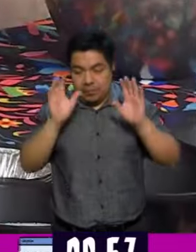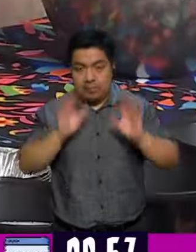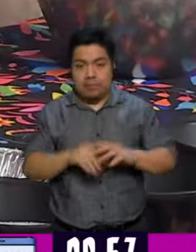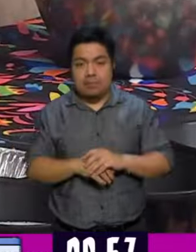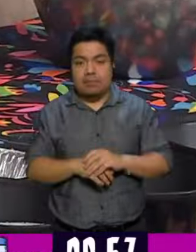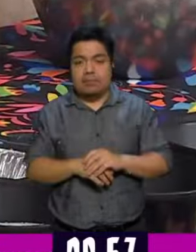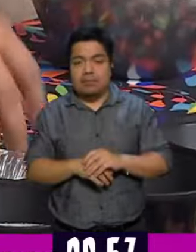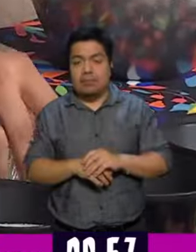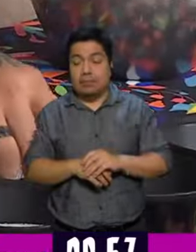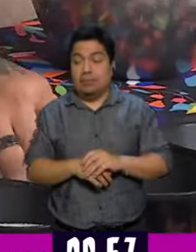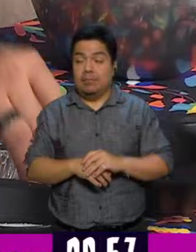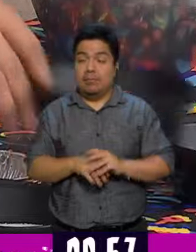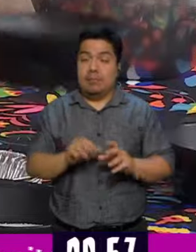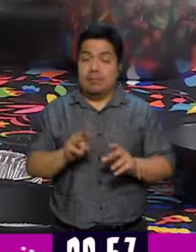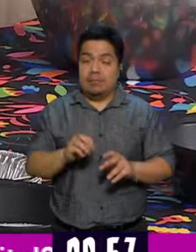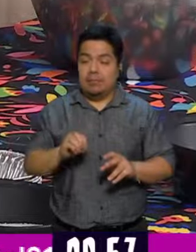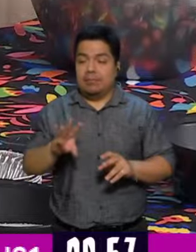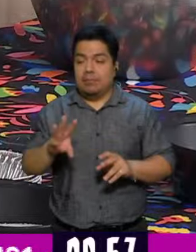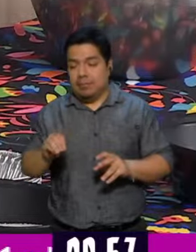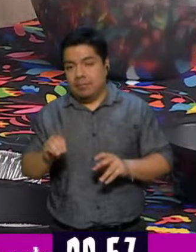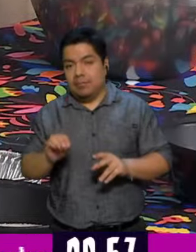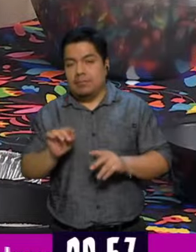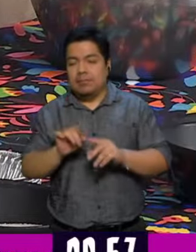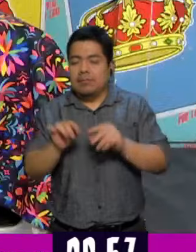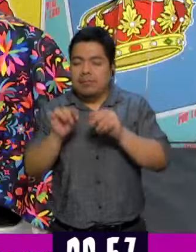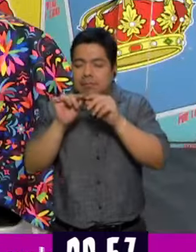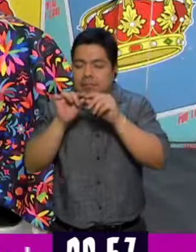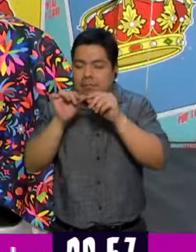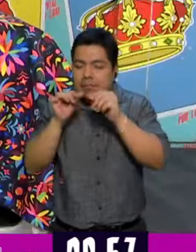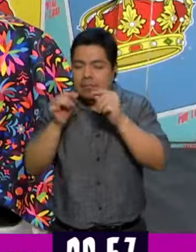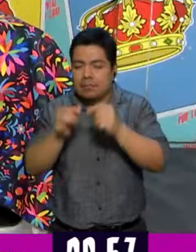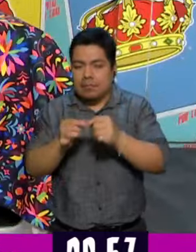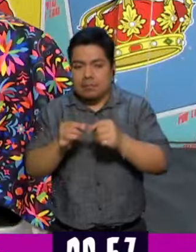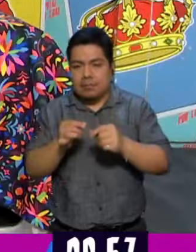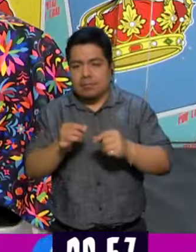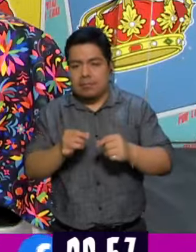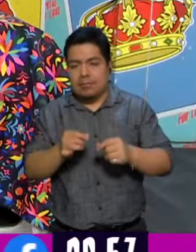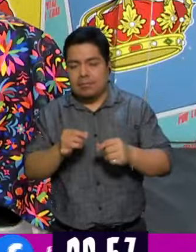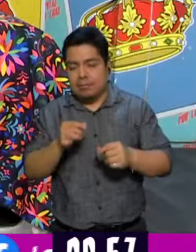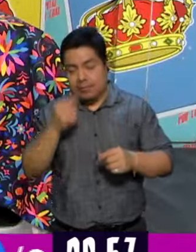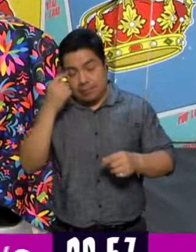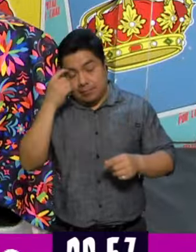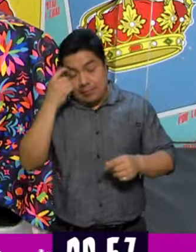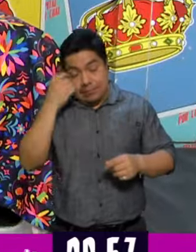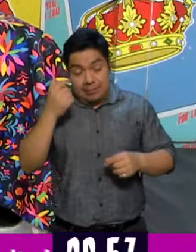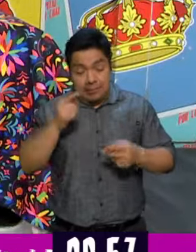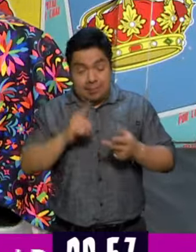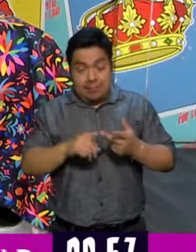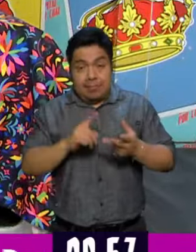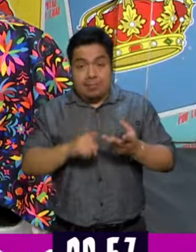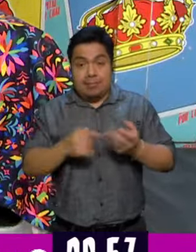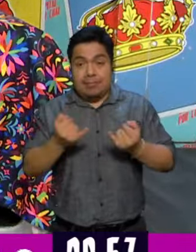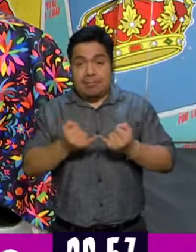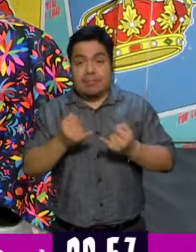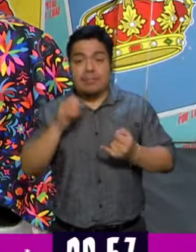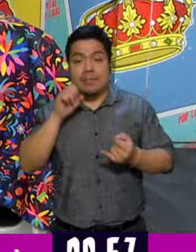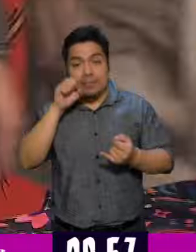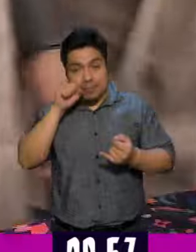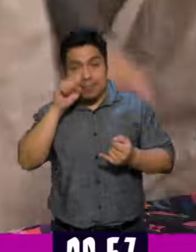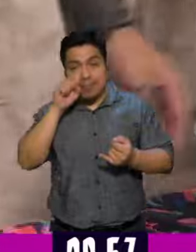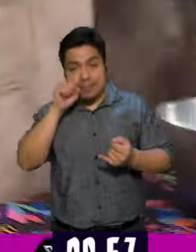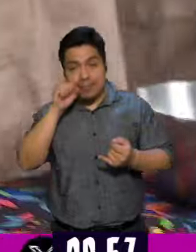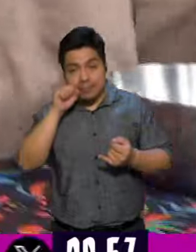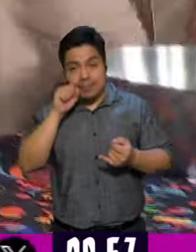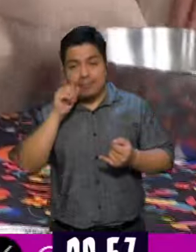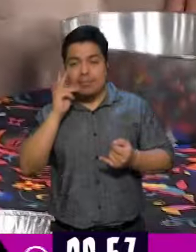nada lo de afuera, porque luego hay una como telita que... Luego, piel de limón. Piel de limón.